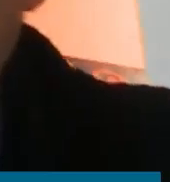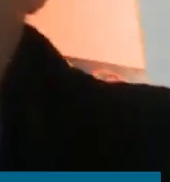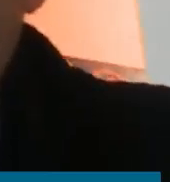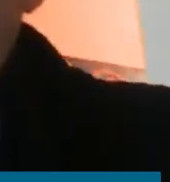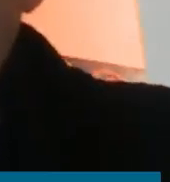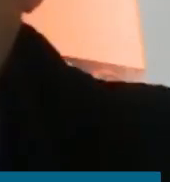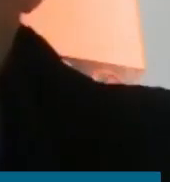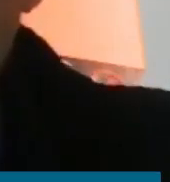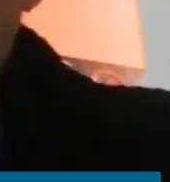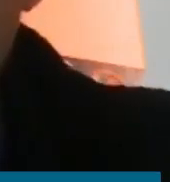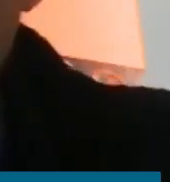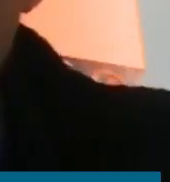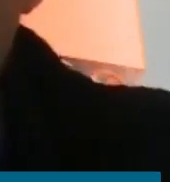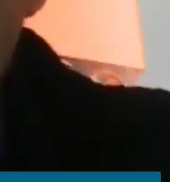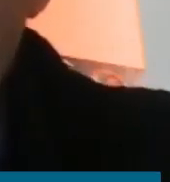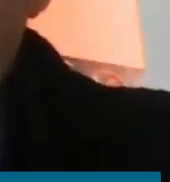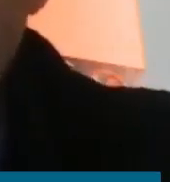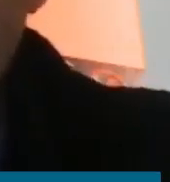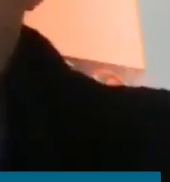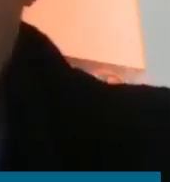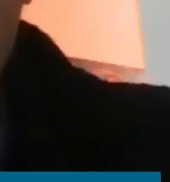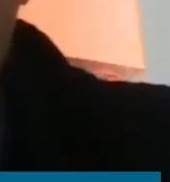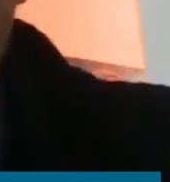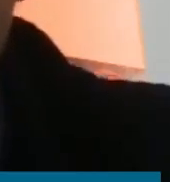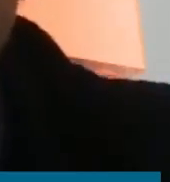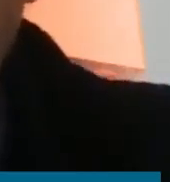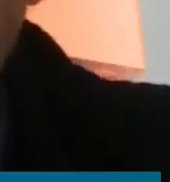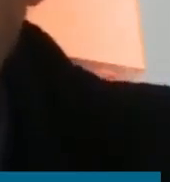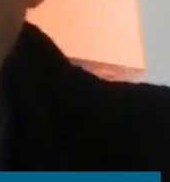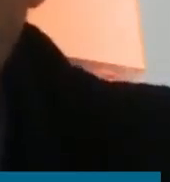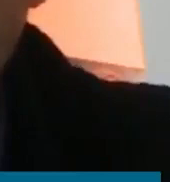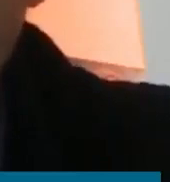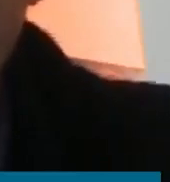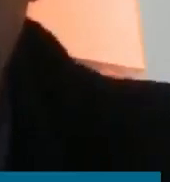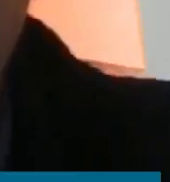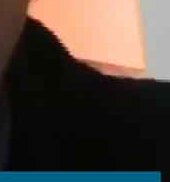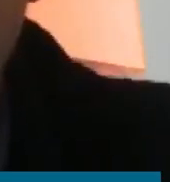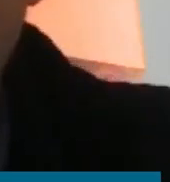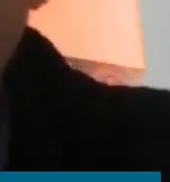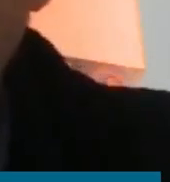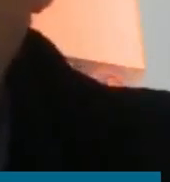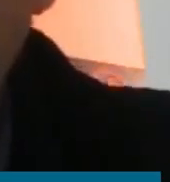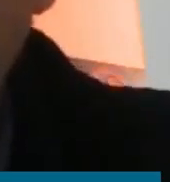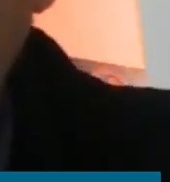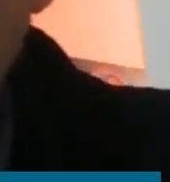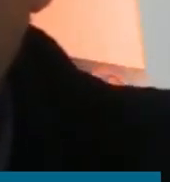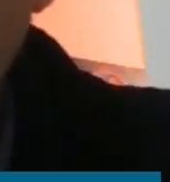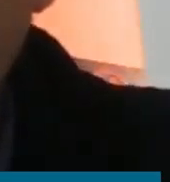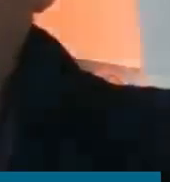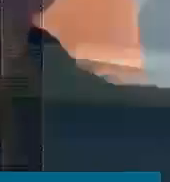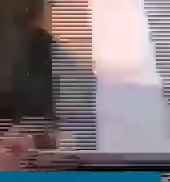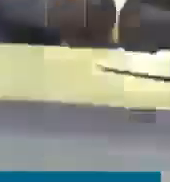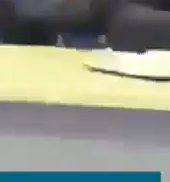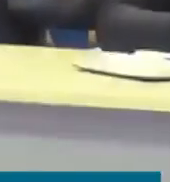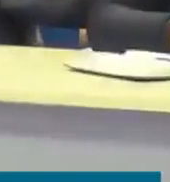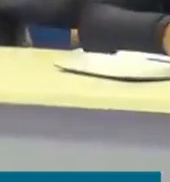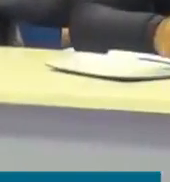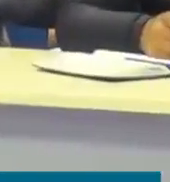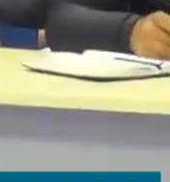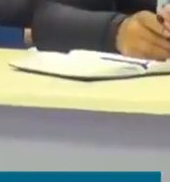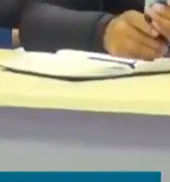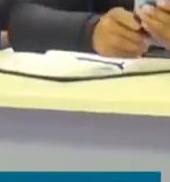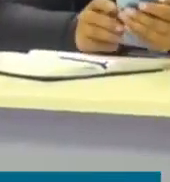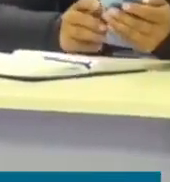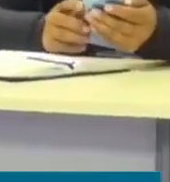Debemos partir de un hecho ya corroborado de manera suficiente, que el Estado boliviano se